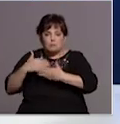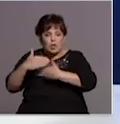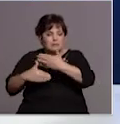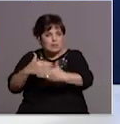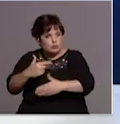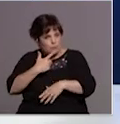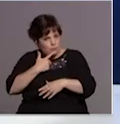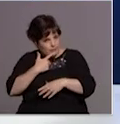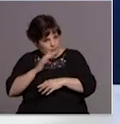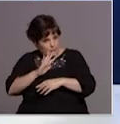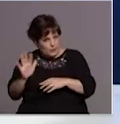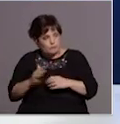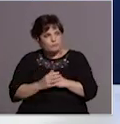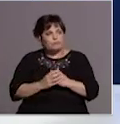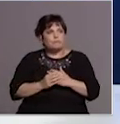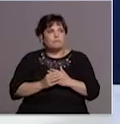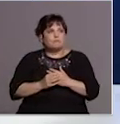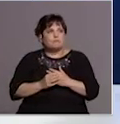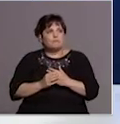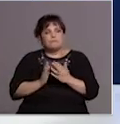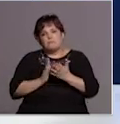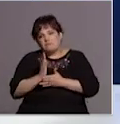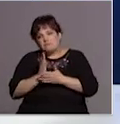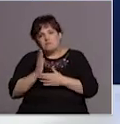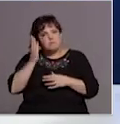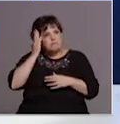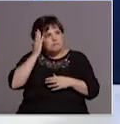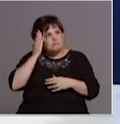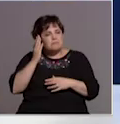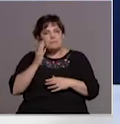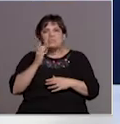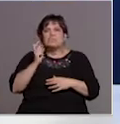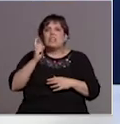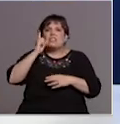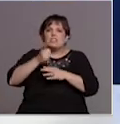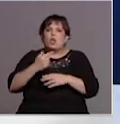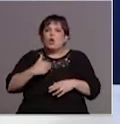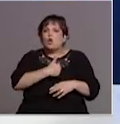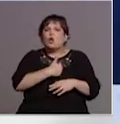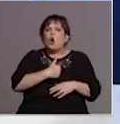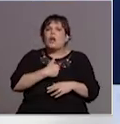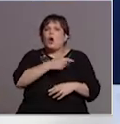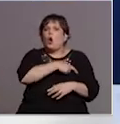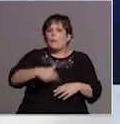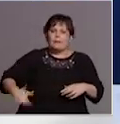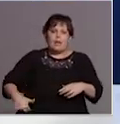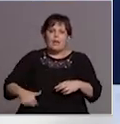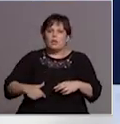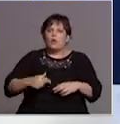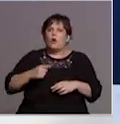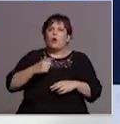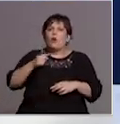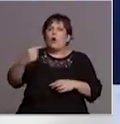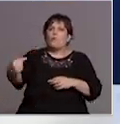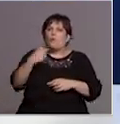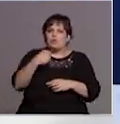político y estaban más o menos bien definidos los roles de la oposición y del gobierno y los canales de diálogo